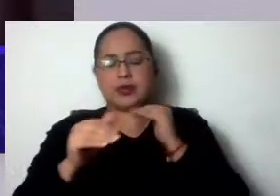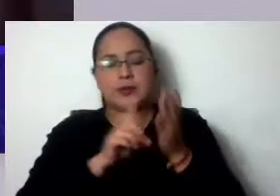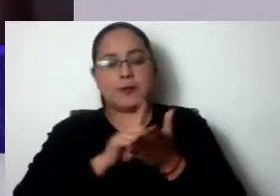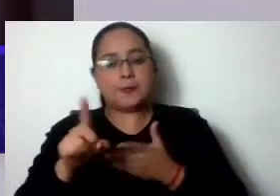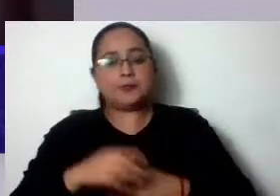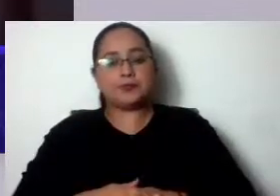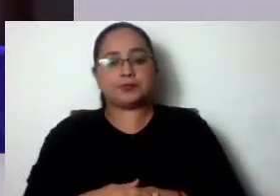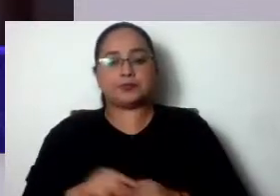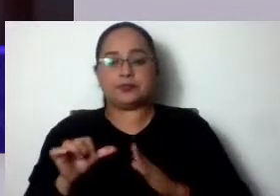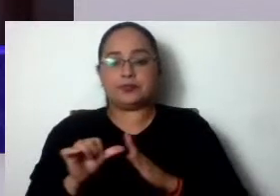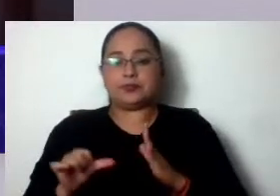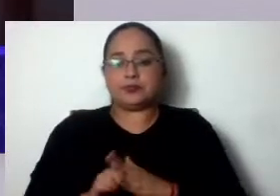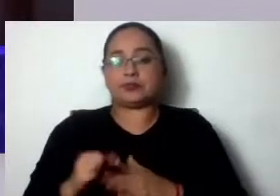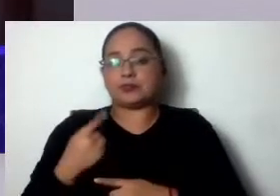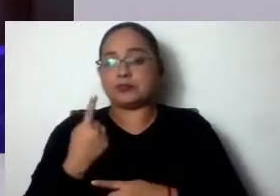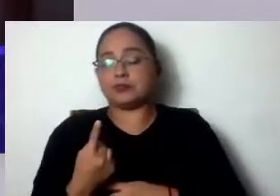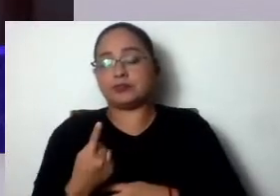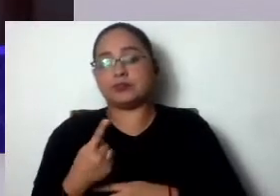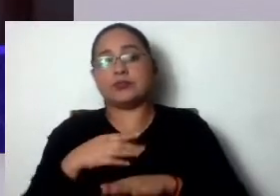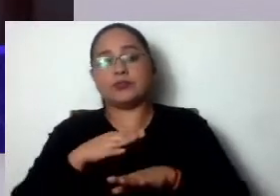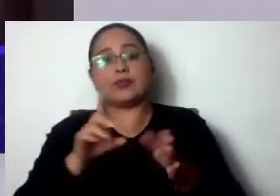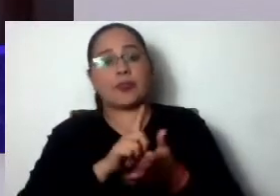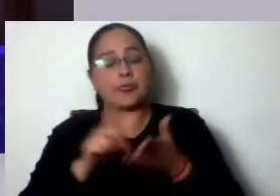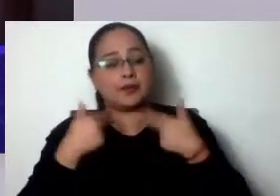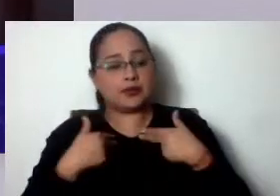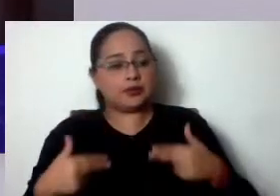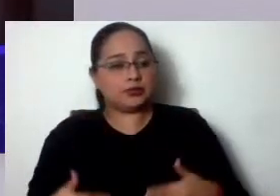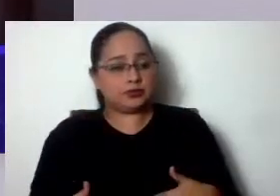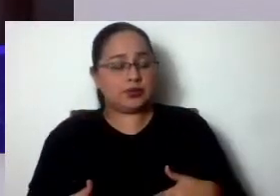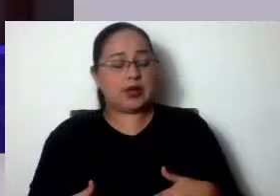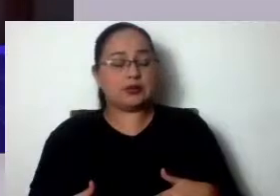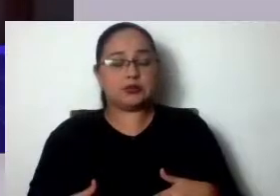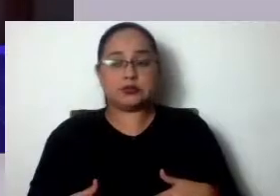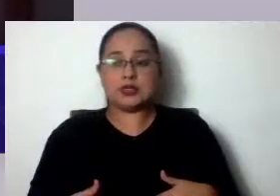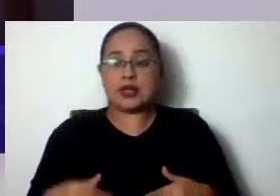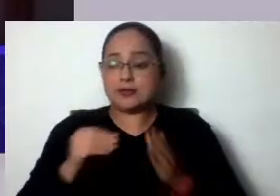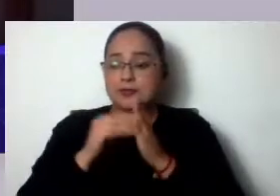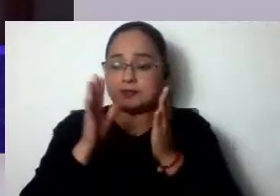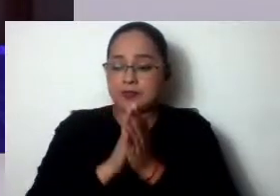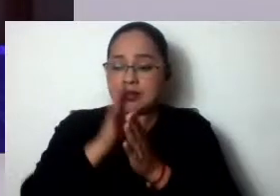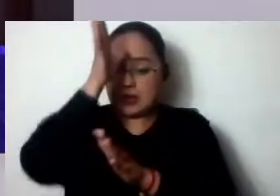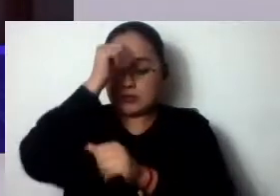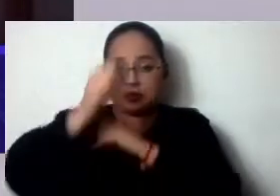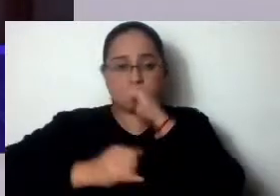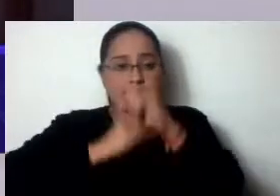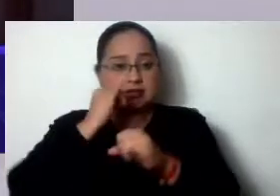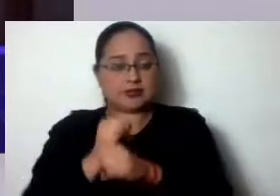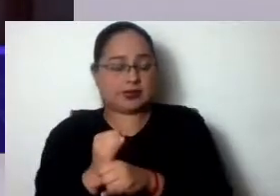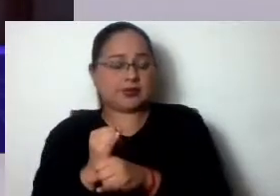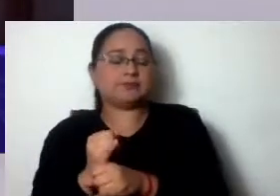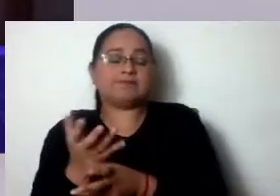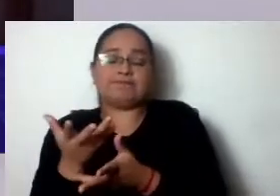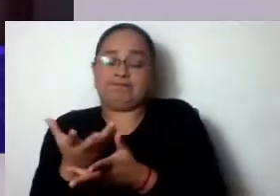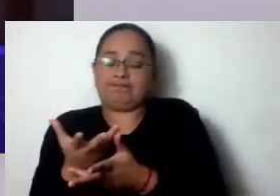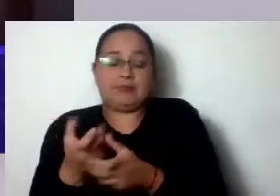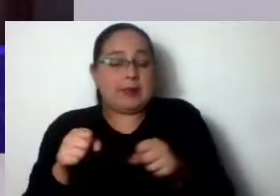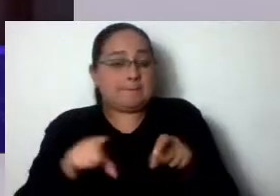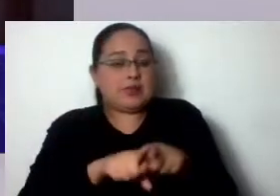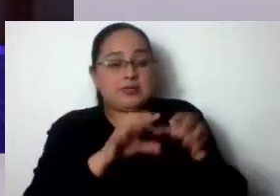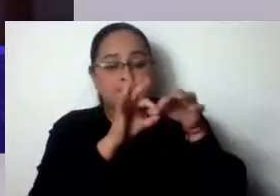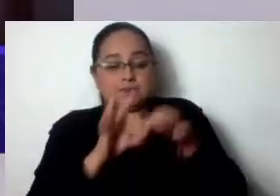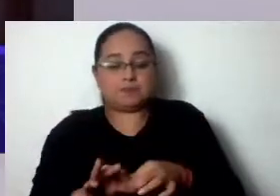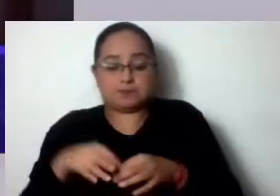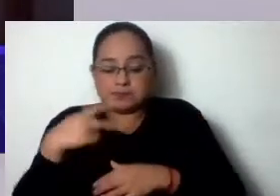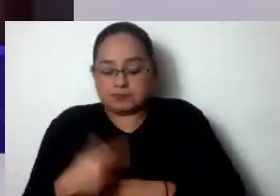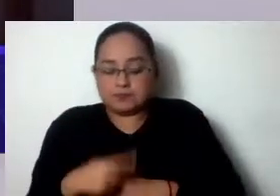artículo 1º los derechos humanos reconocidos en tratados internacionales se vuelven parte del ordenamiento jurídico